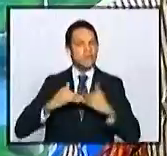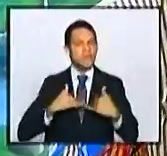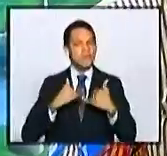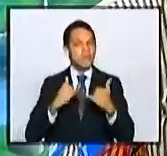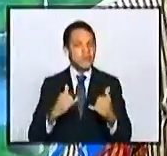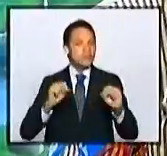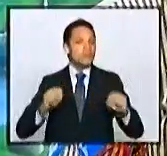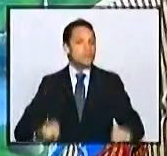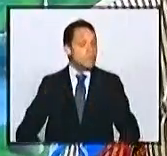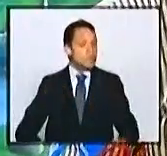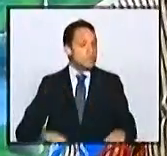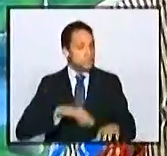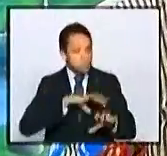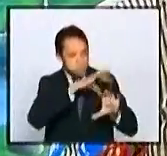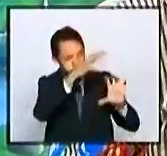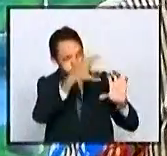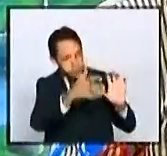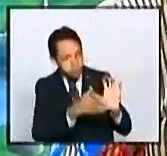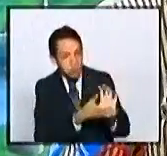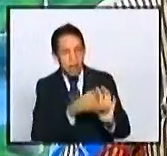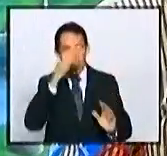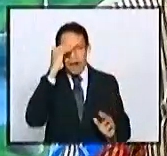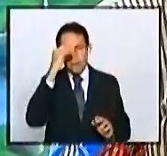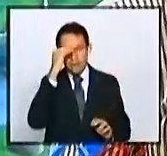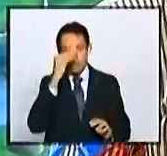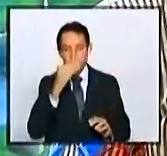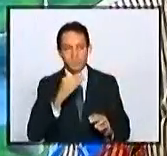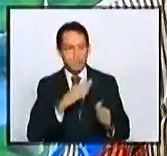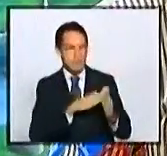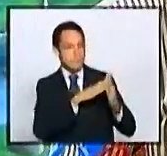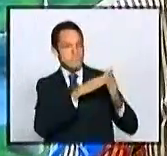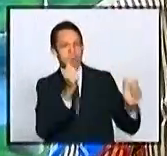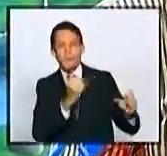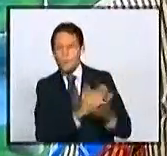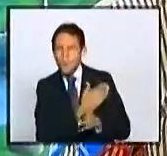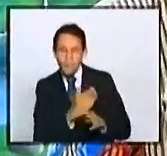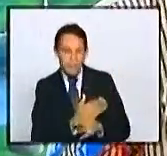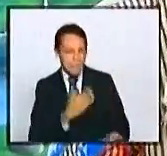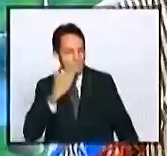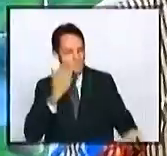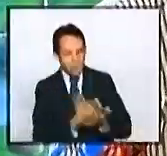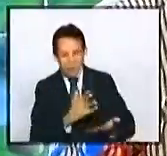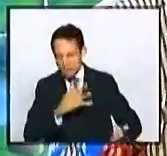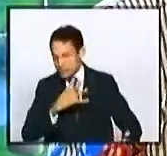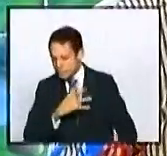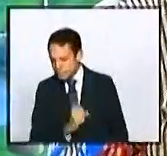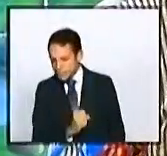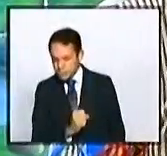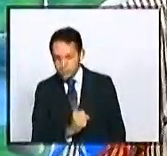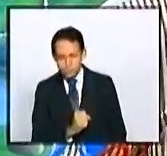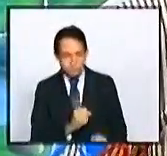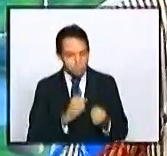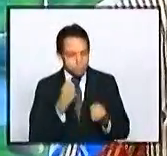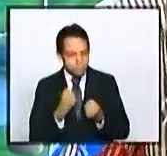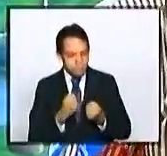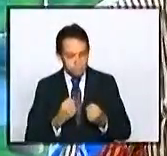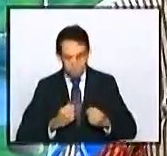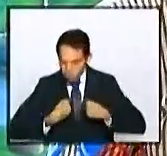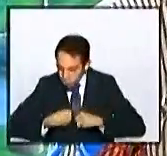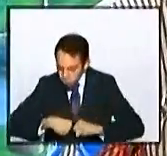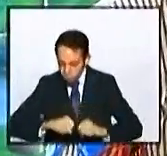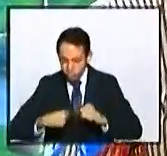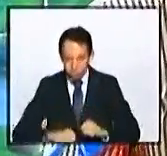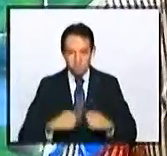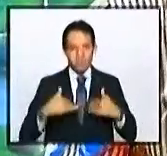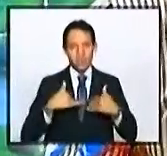ser humano de ser feliz cuando aprende a afrontar de manera asertiva los distintos retos que la vida nos va planteando en el día a